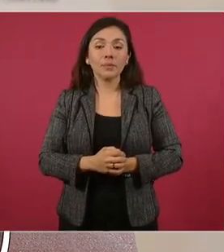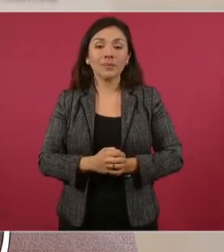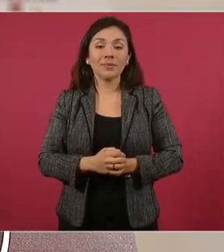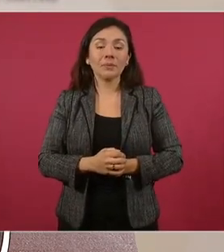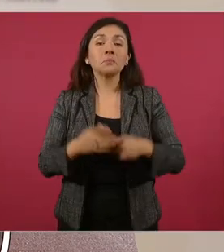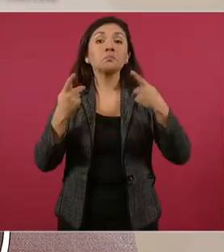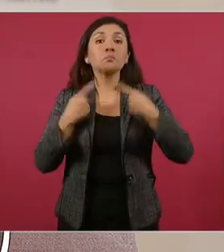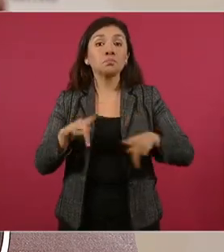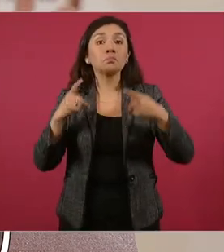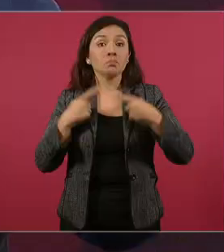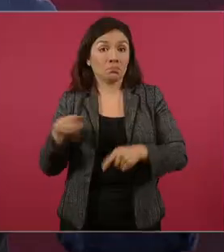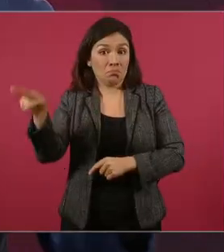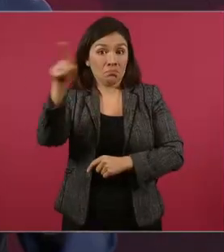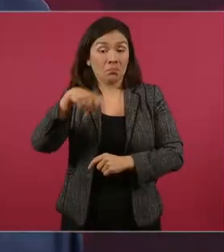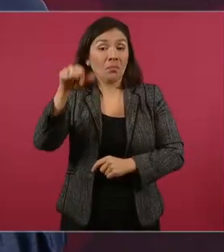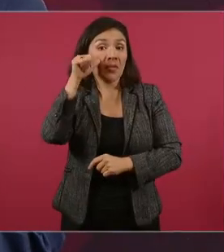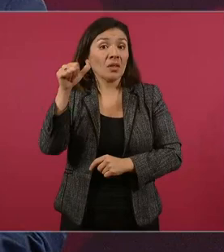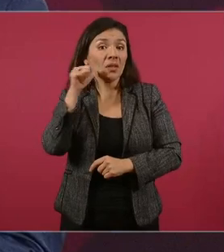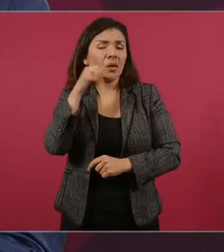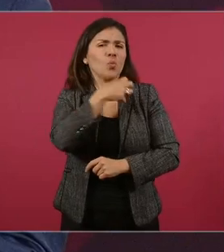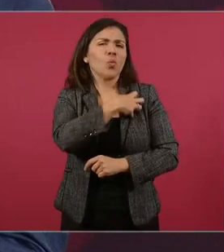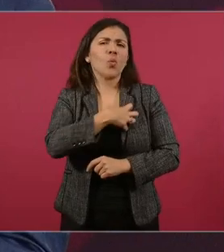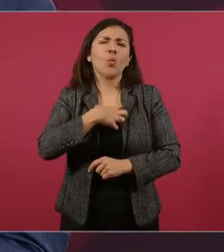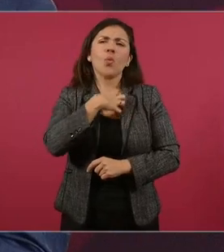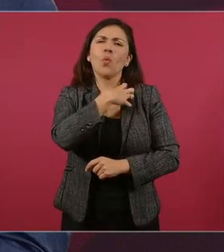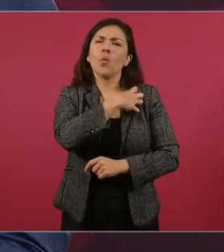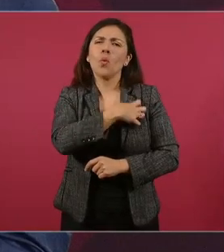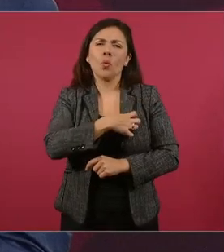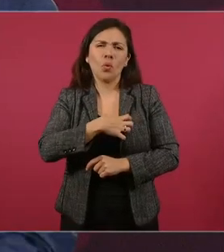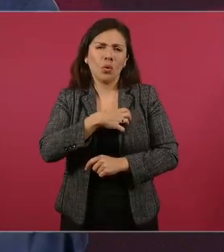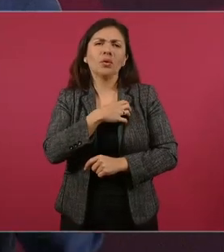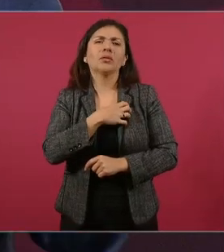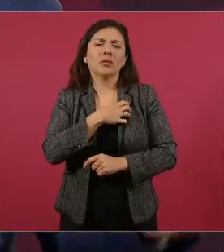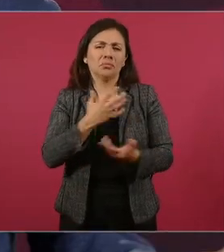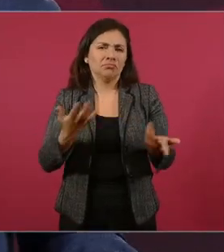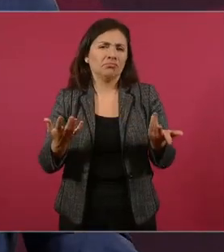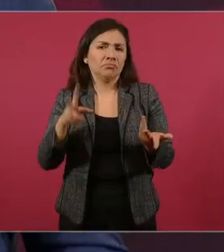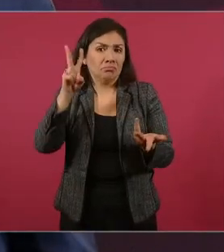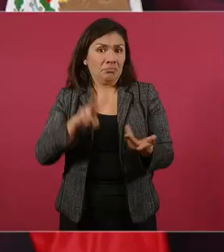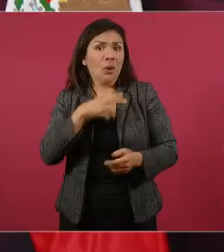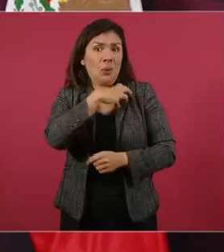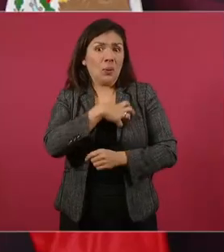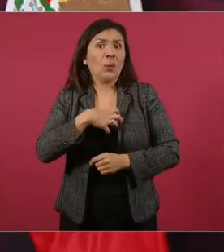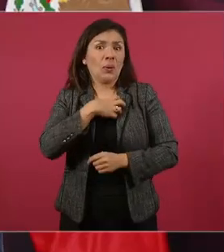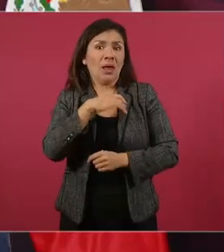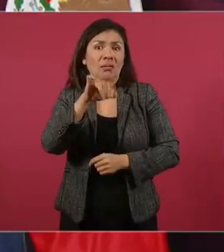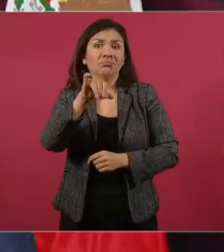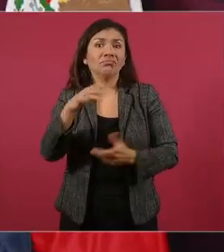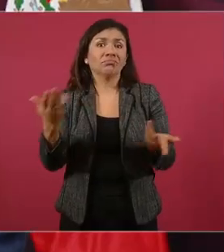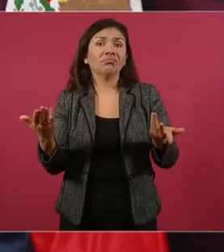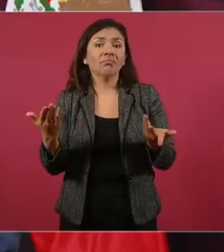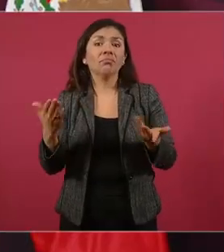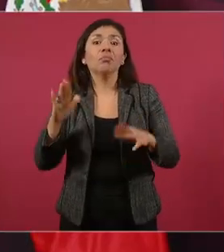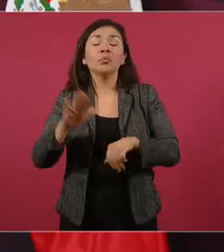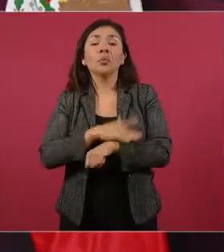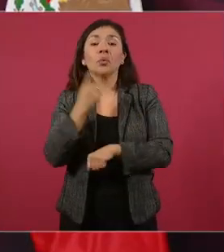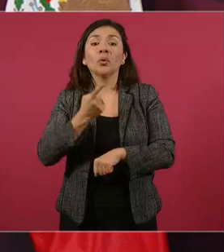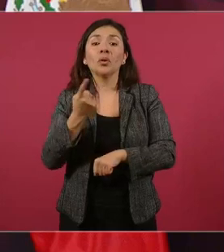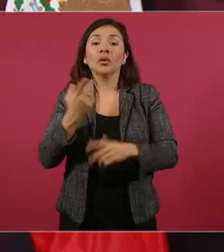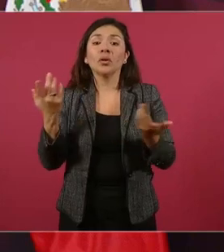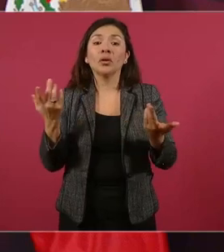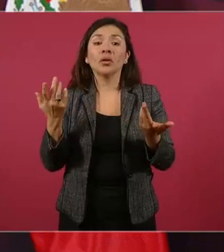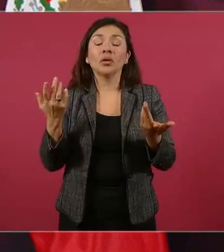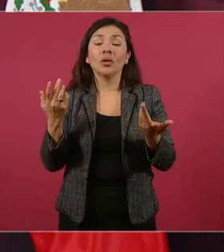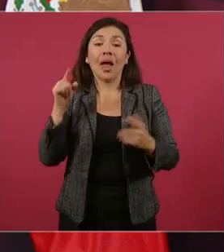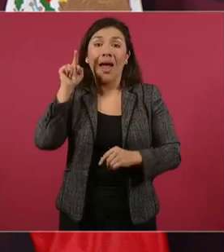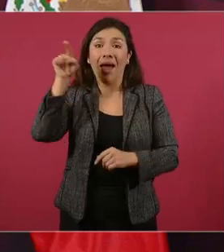la gente estaba muy contenta ayer en Motul. ¿Cómo no van a estar contentos si